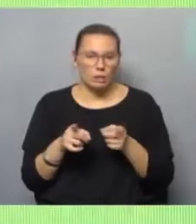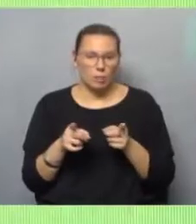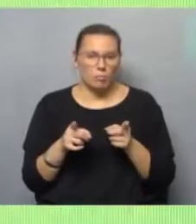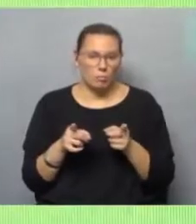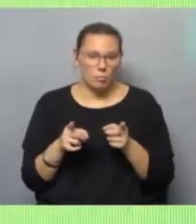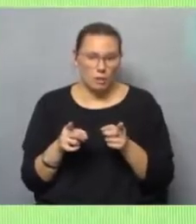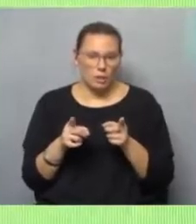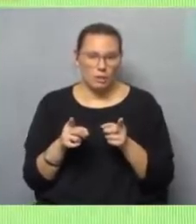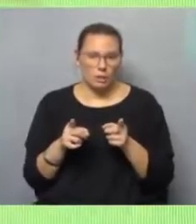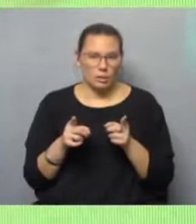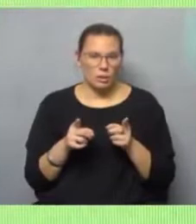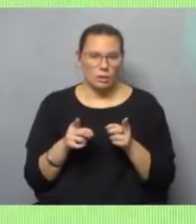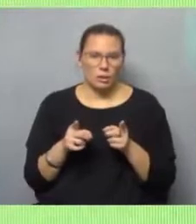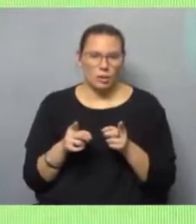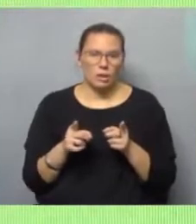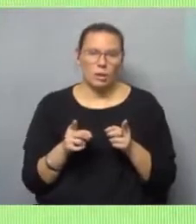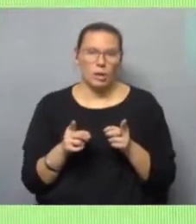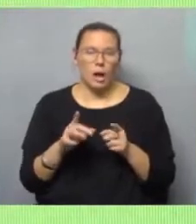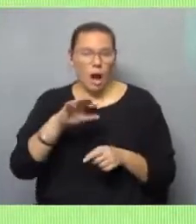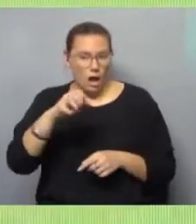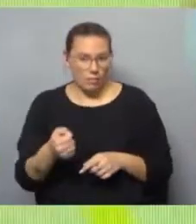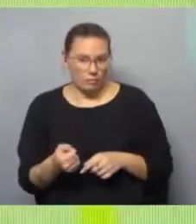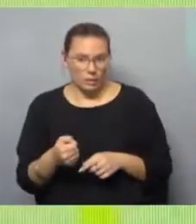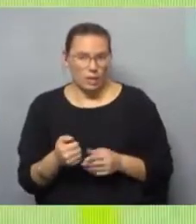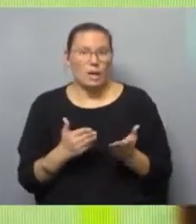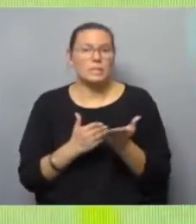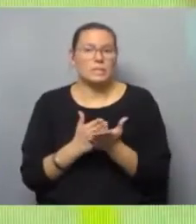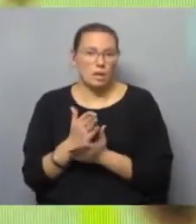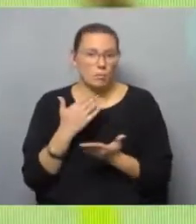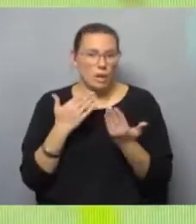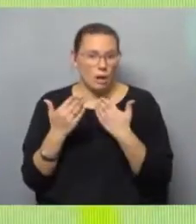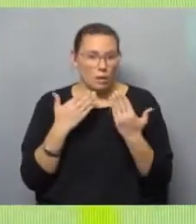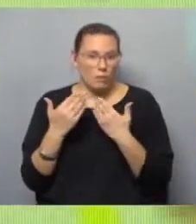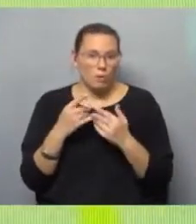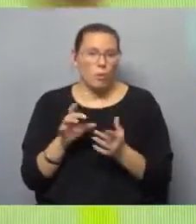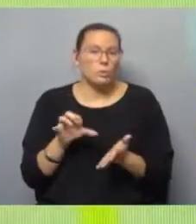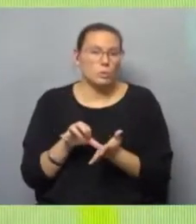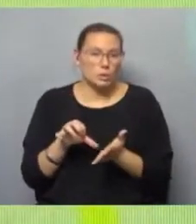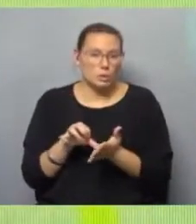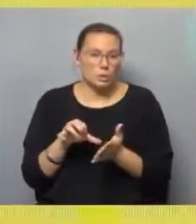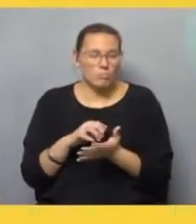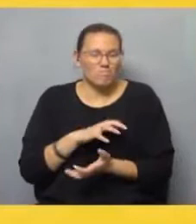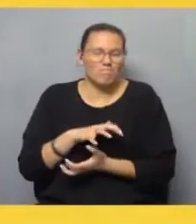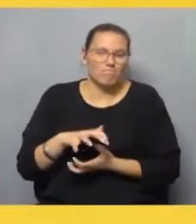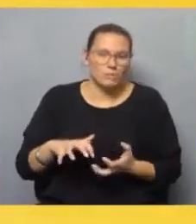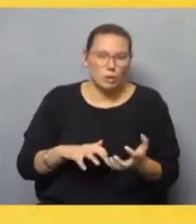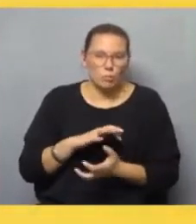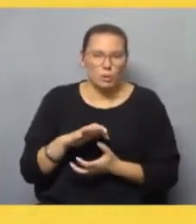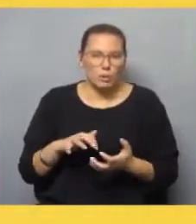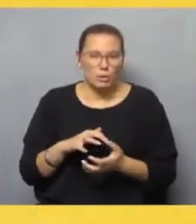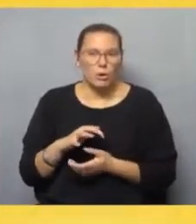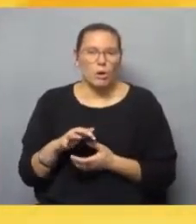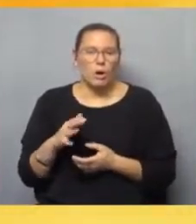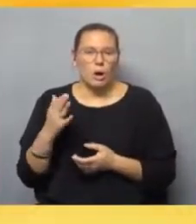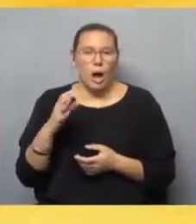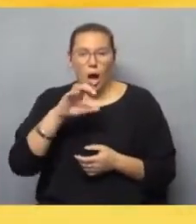contraparte en lo que sería, o en parte también en África, ¿no? Que es lo que siempre hablamos. Ahí está. De que es un sistema complejo que como abarcó tanto a